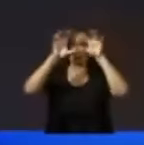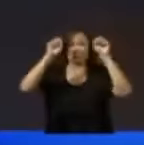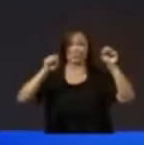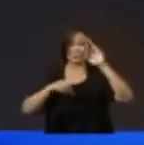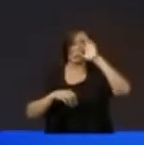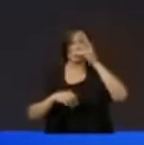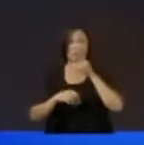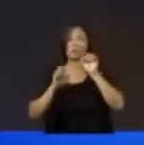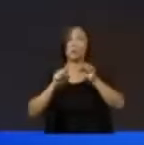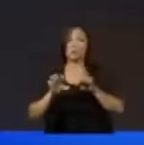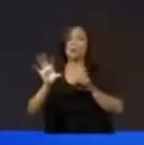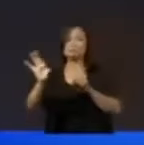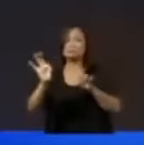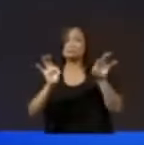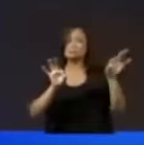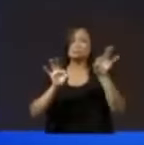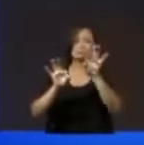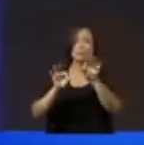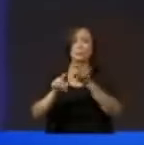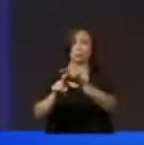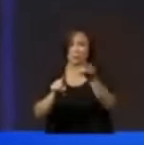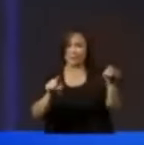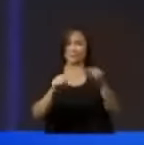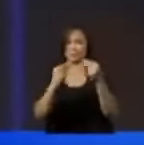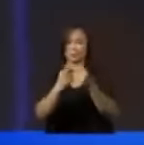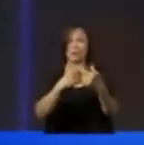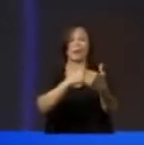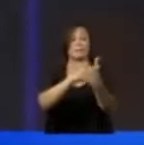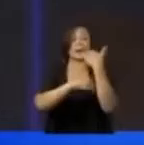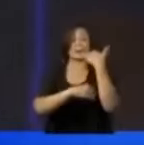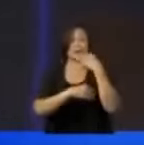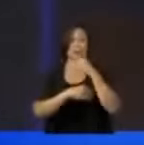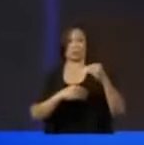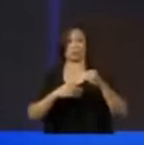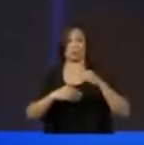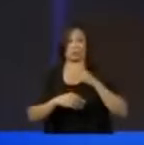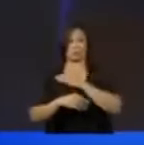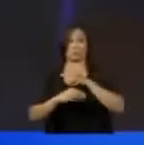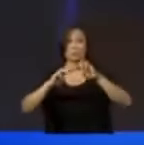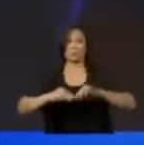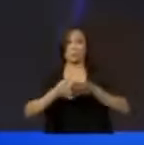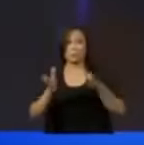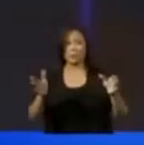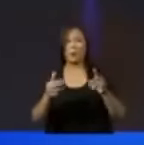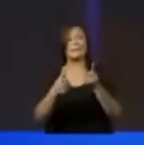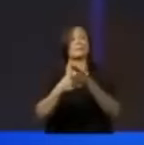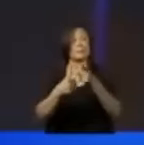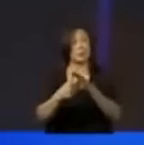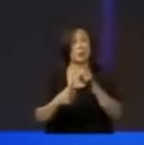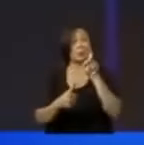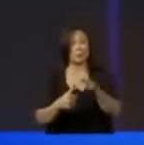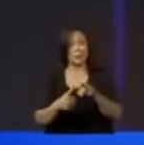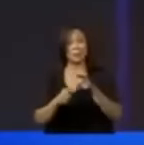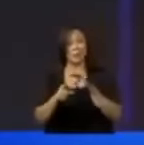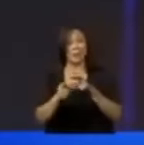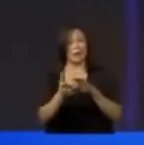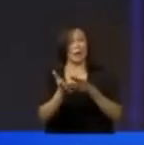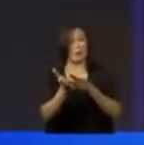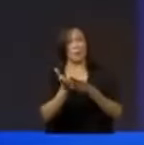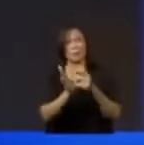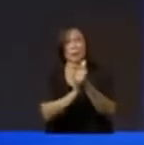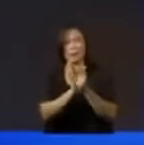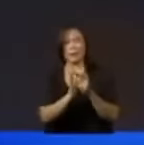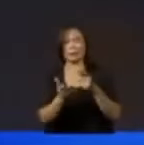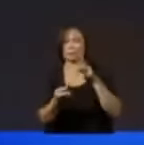la República lo pueda escoger, pero de esa terna enviada por el Consejo del Ministerio Público. Primero hay que darle más legitimidad